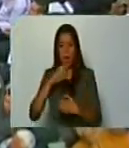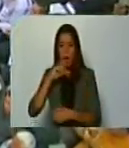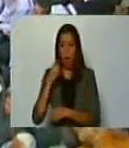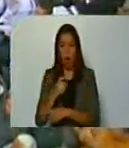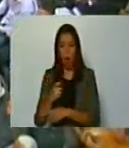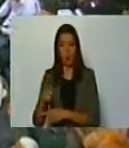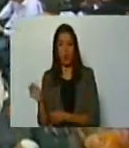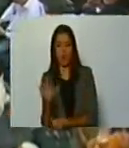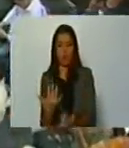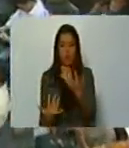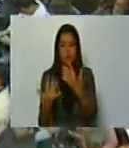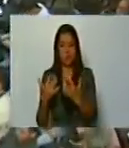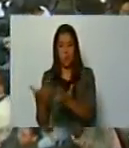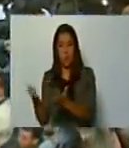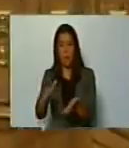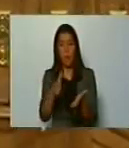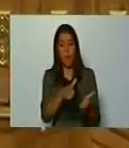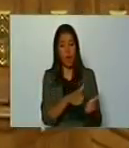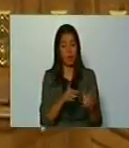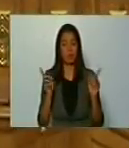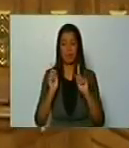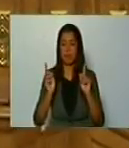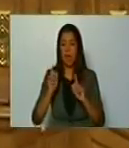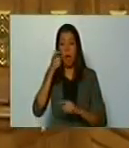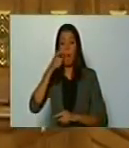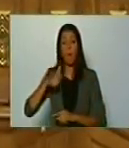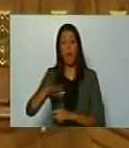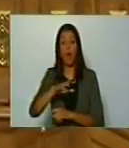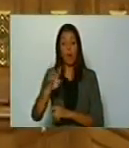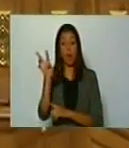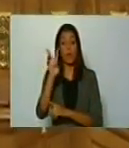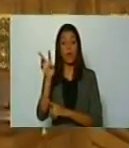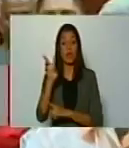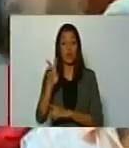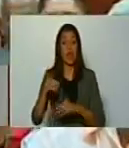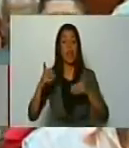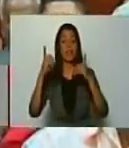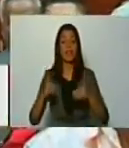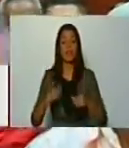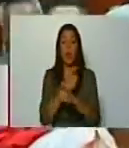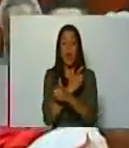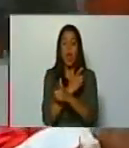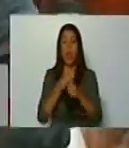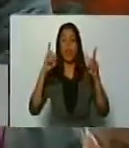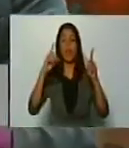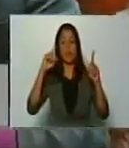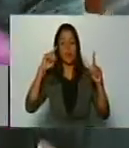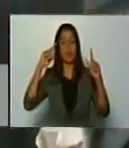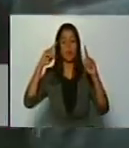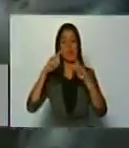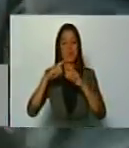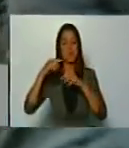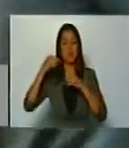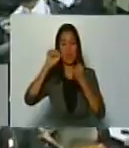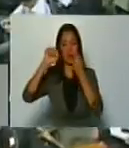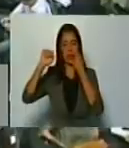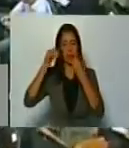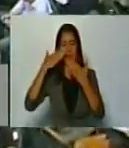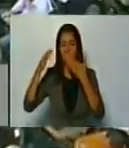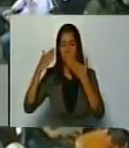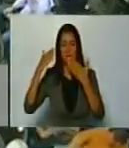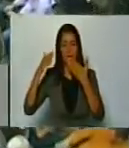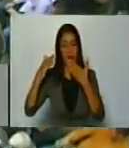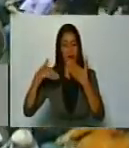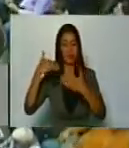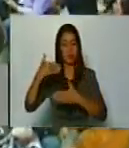de intolerancia, porque este pueblo decidió ser libre por los siglos de los siglos.